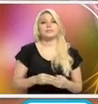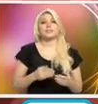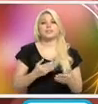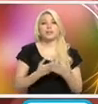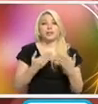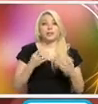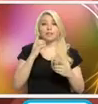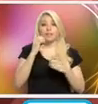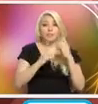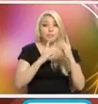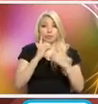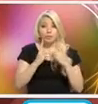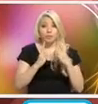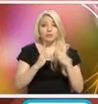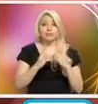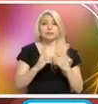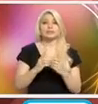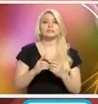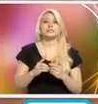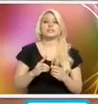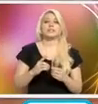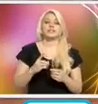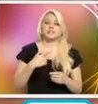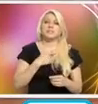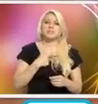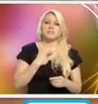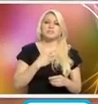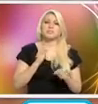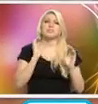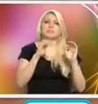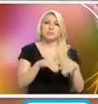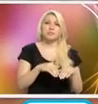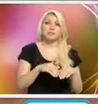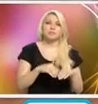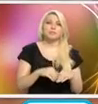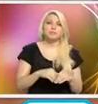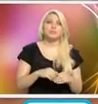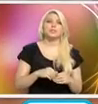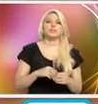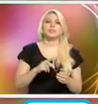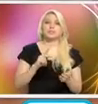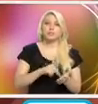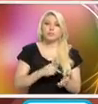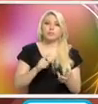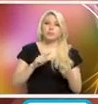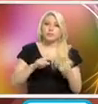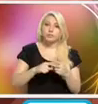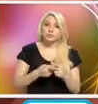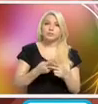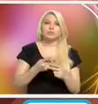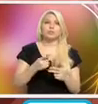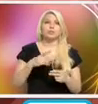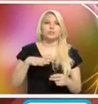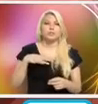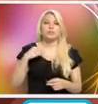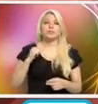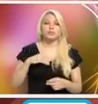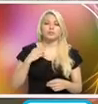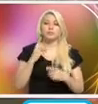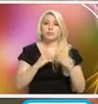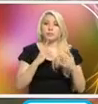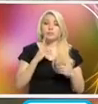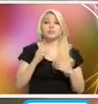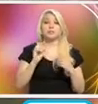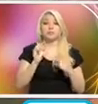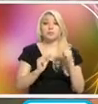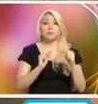extremos. No tiene una educación formal como la esperáramos, pero tuvo una educación alterna, paralela. Claro. Y esto fue entender que la adolescencia